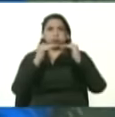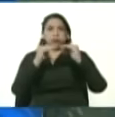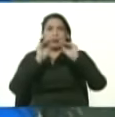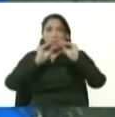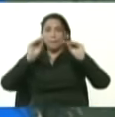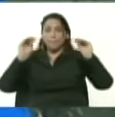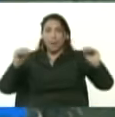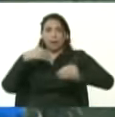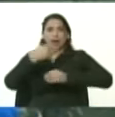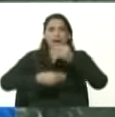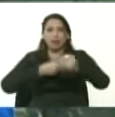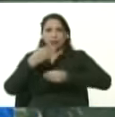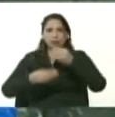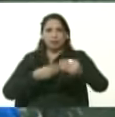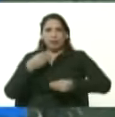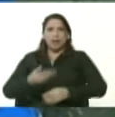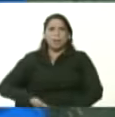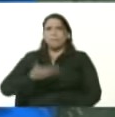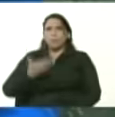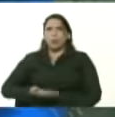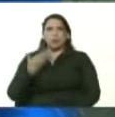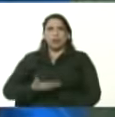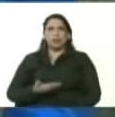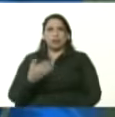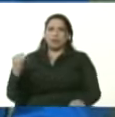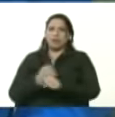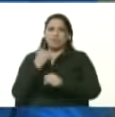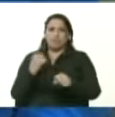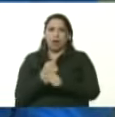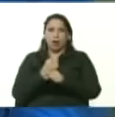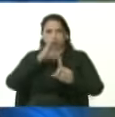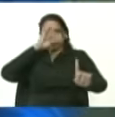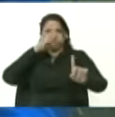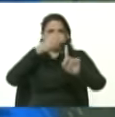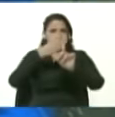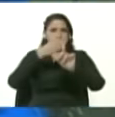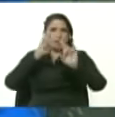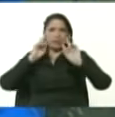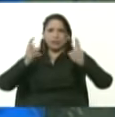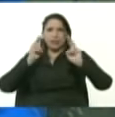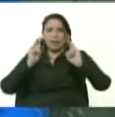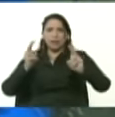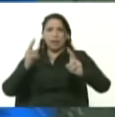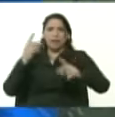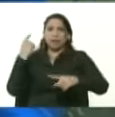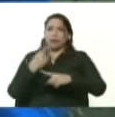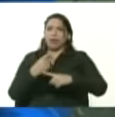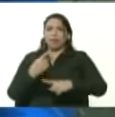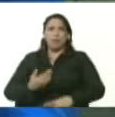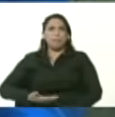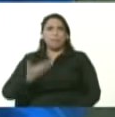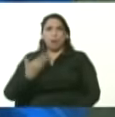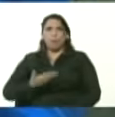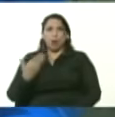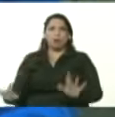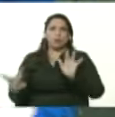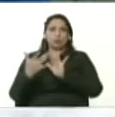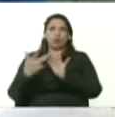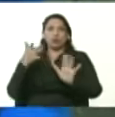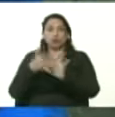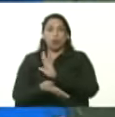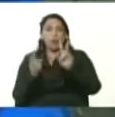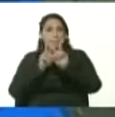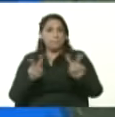desempeñar un papel más proactivo en el abordaje de cuestiones que tienen una incidencia directa sobre la